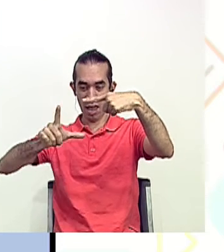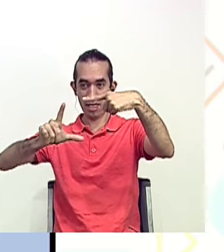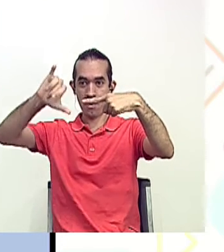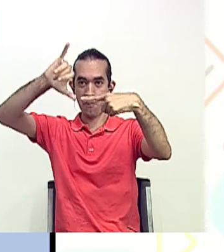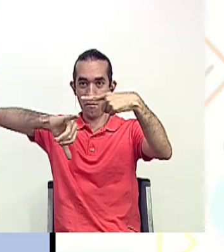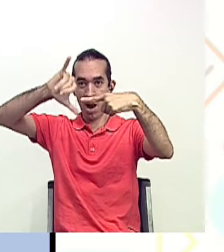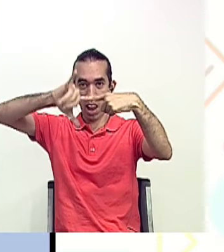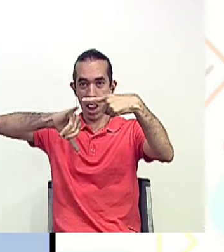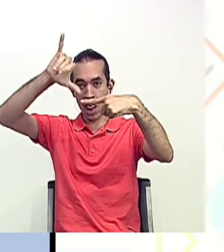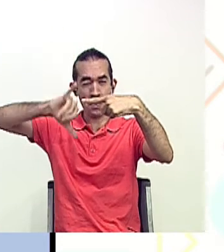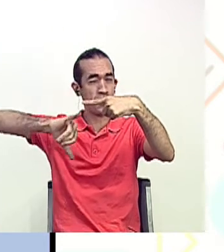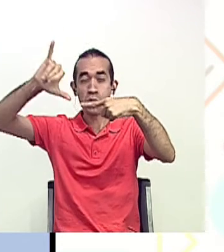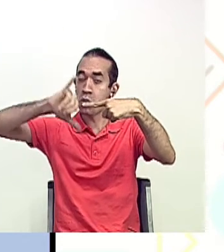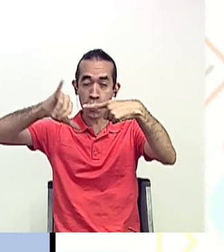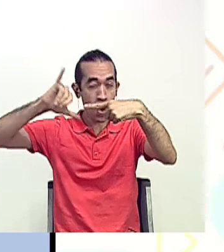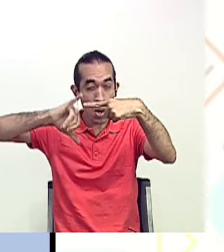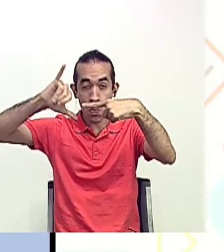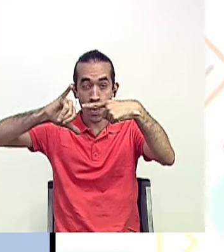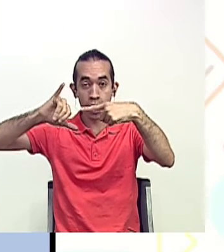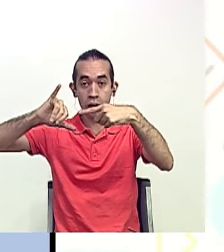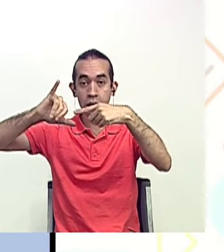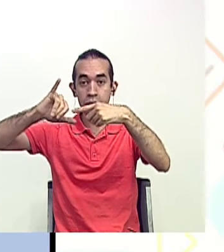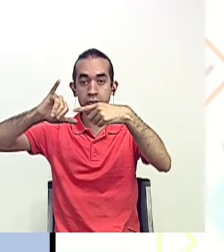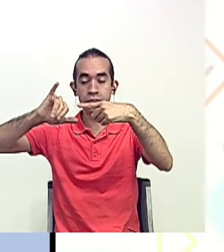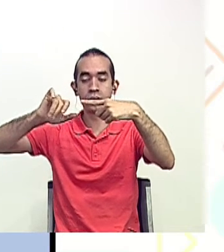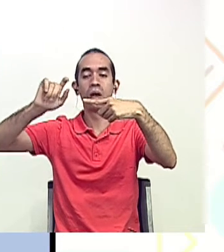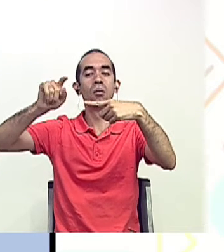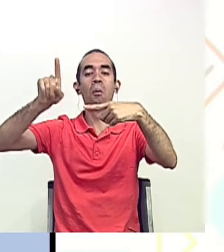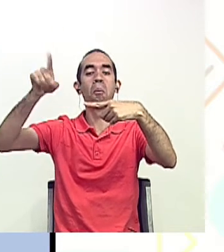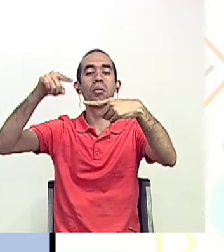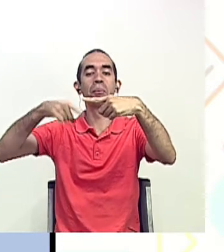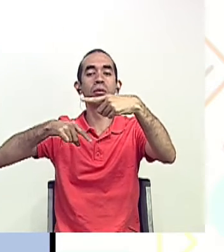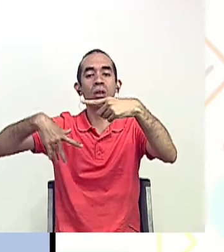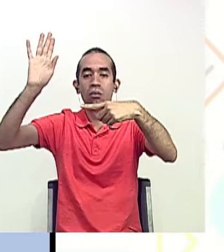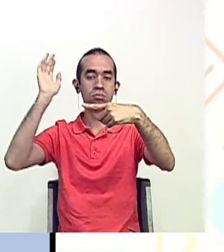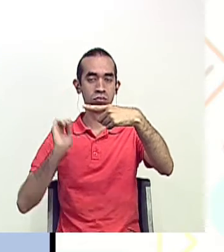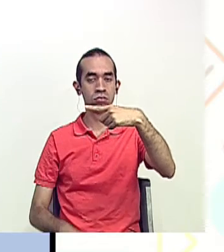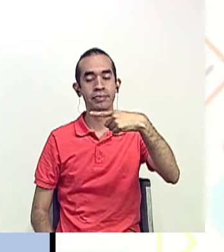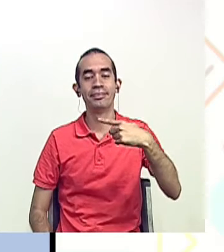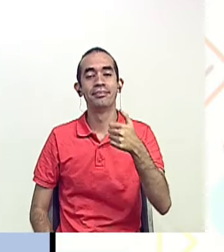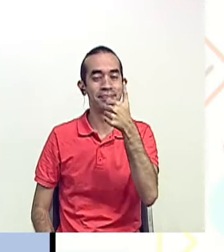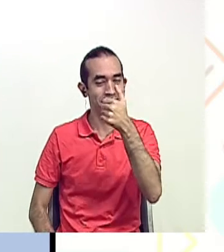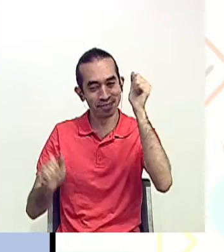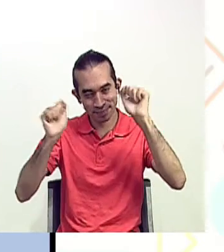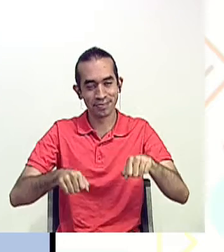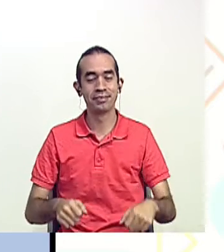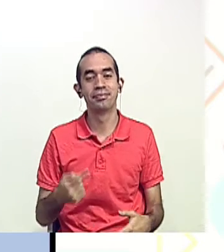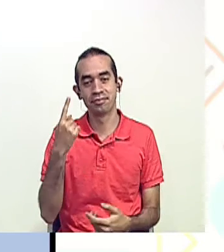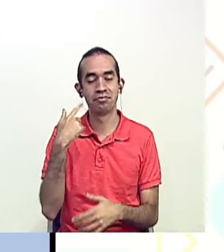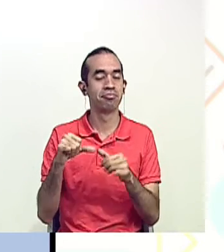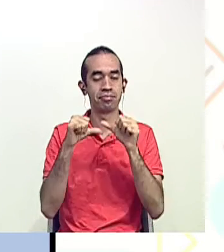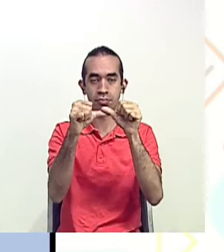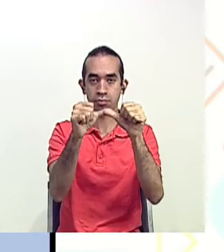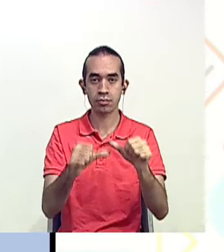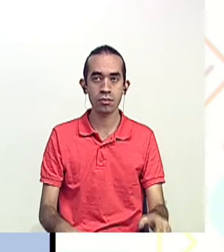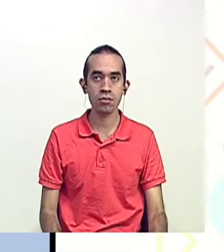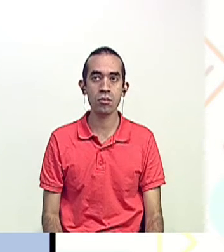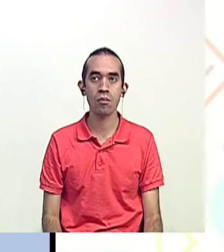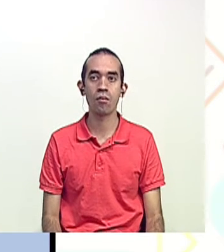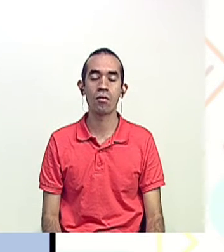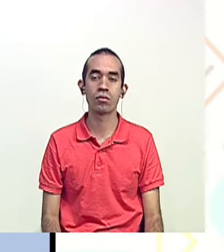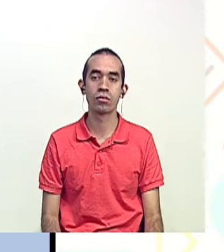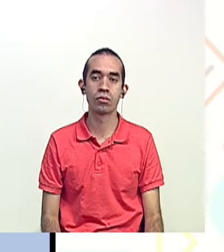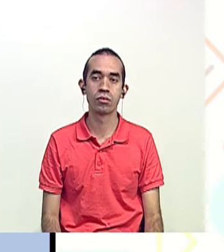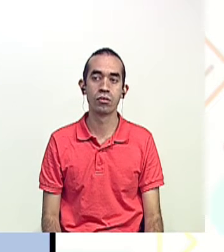mismo exponente, las podemos cancelar, así como en el ejemplo. Continuemos.